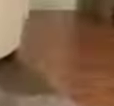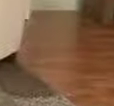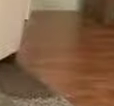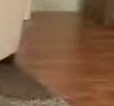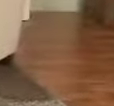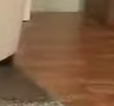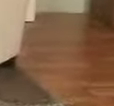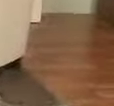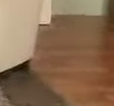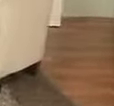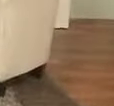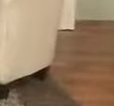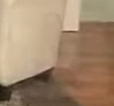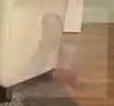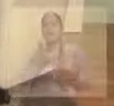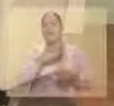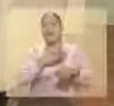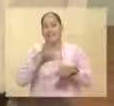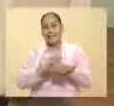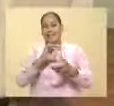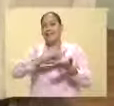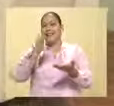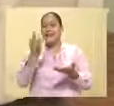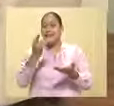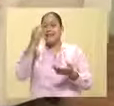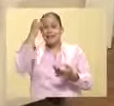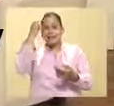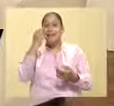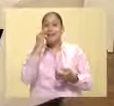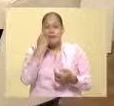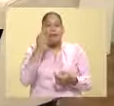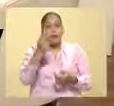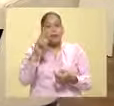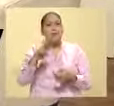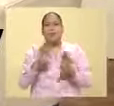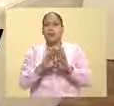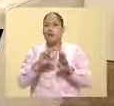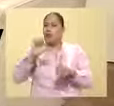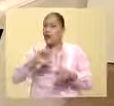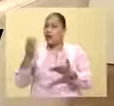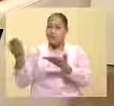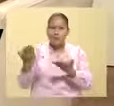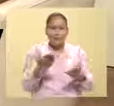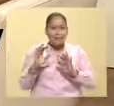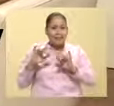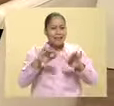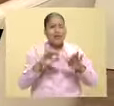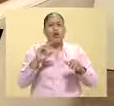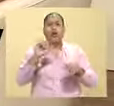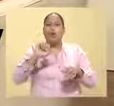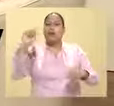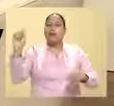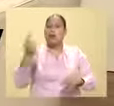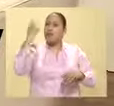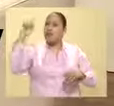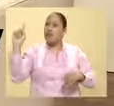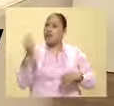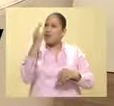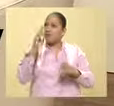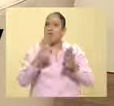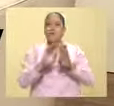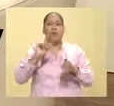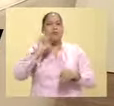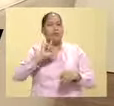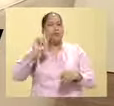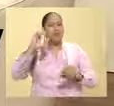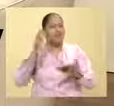por supuesto que sí muy buenos días gracias y que fíjense que en efecto pura hoy hoy una mañana de campeón ismo nos dio pura